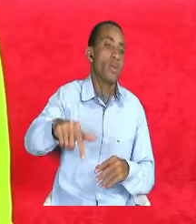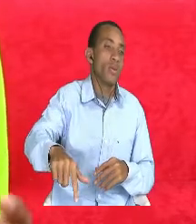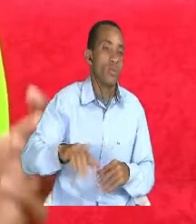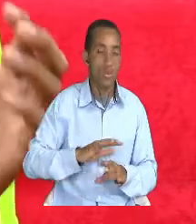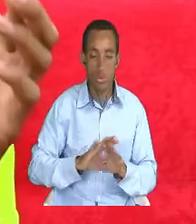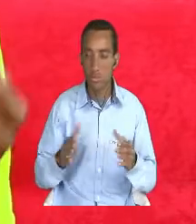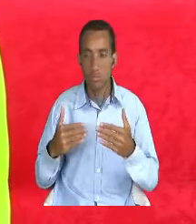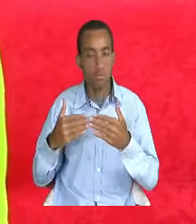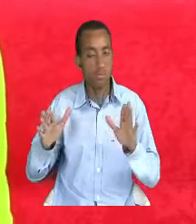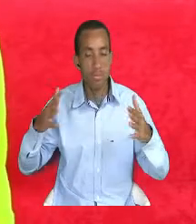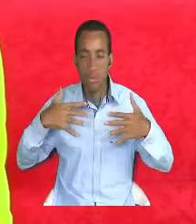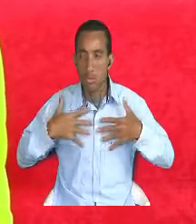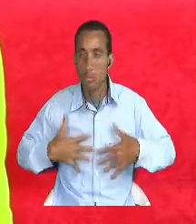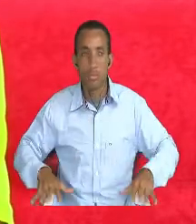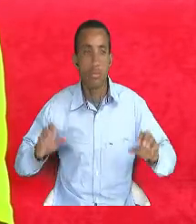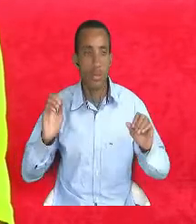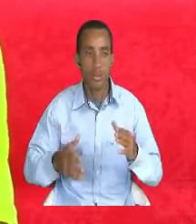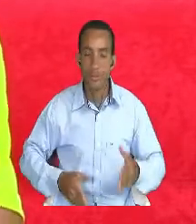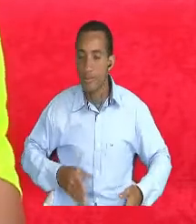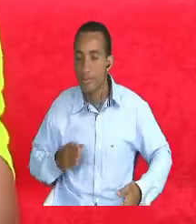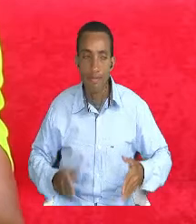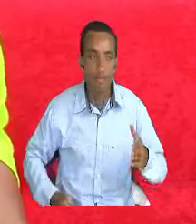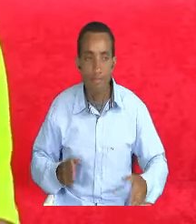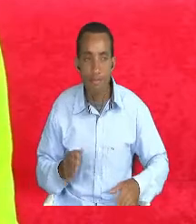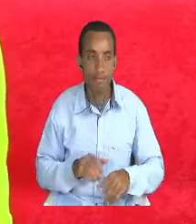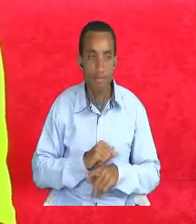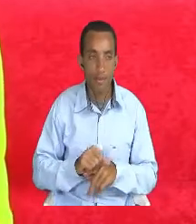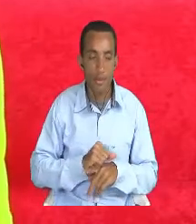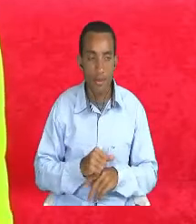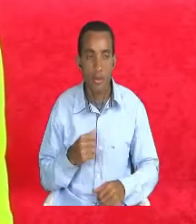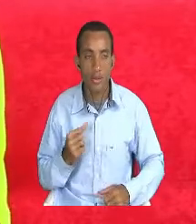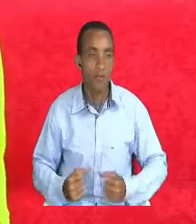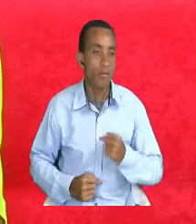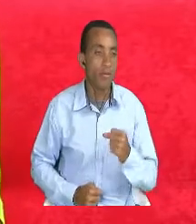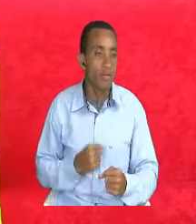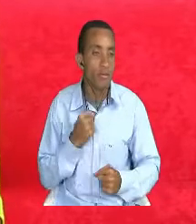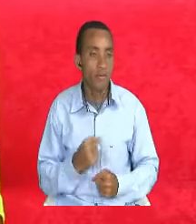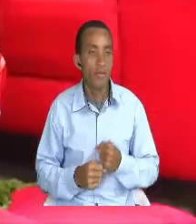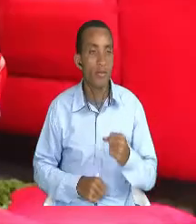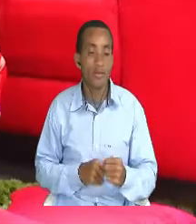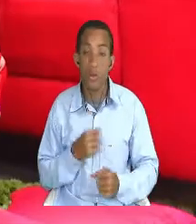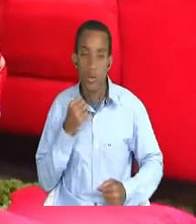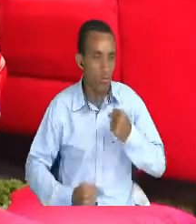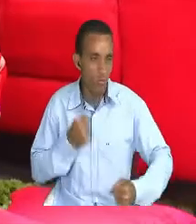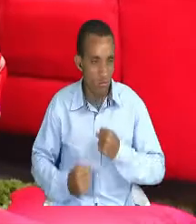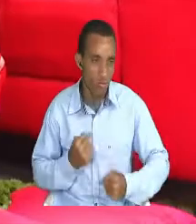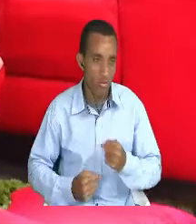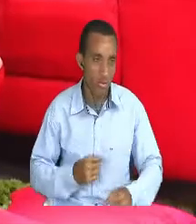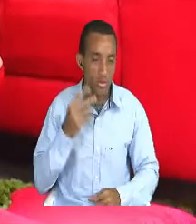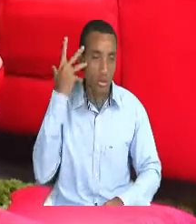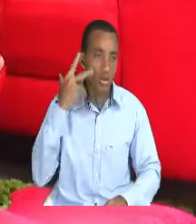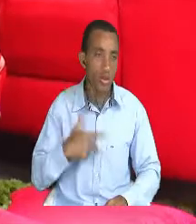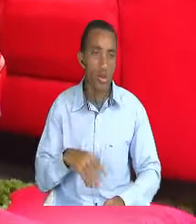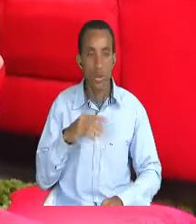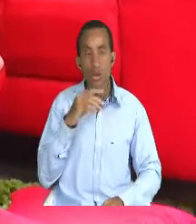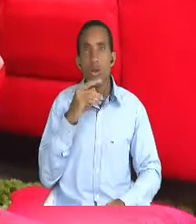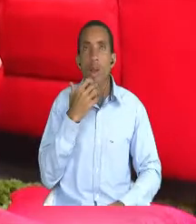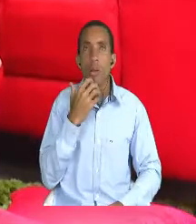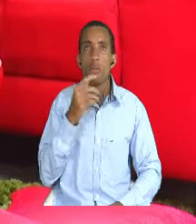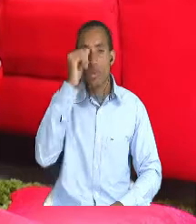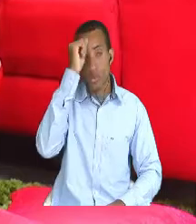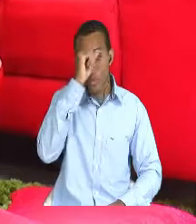persona que quiera hacer atletismo, que quiera practicar, ir a trotar, ir a correr. Y también los domingos en la mañana. Bueno, entonces ahí